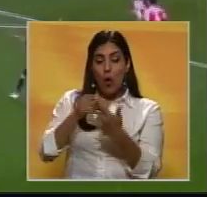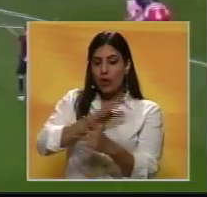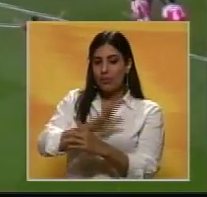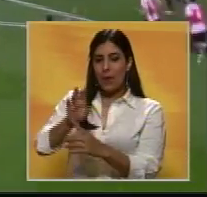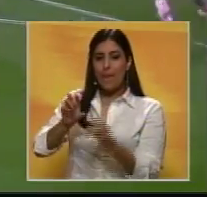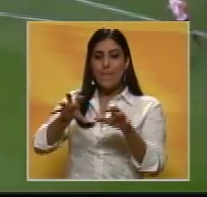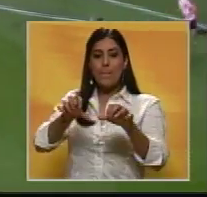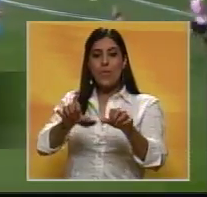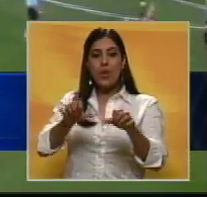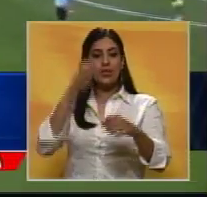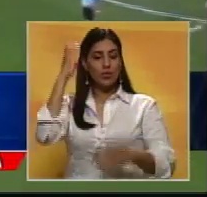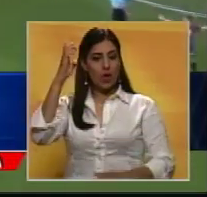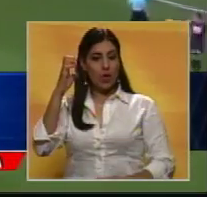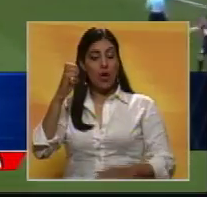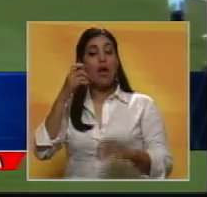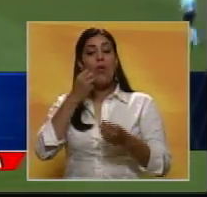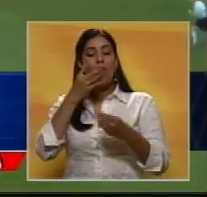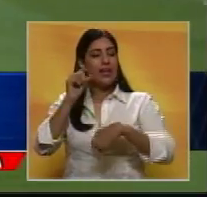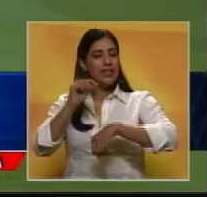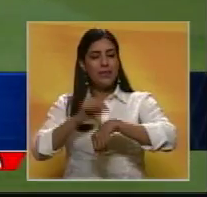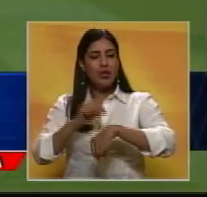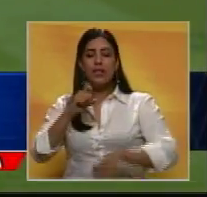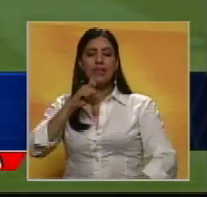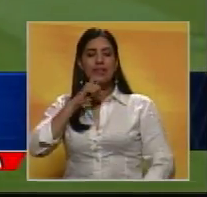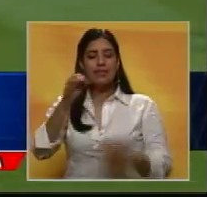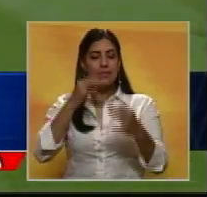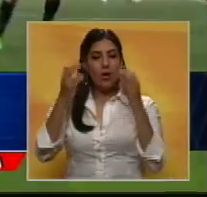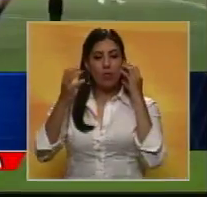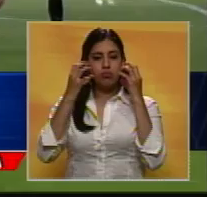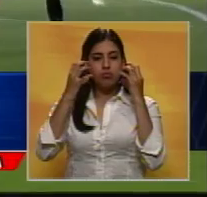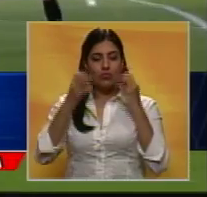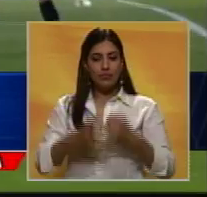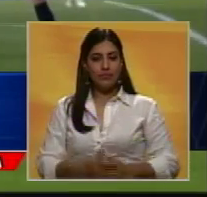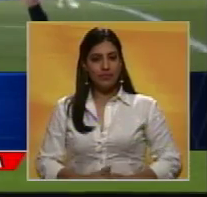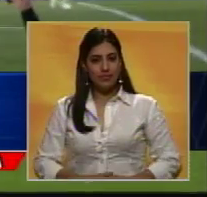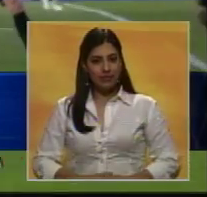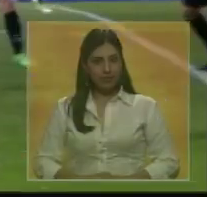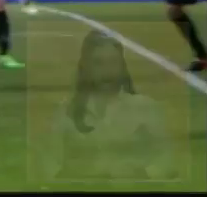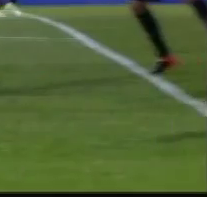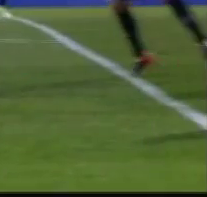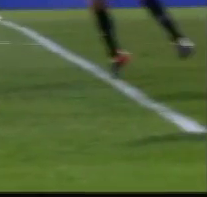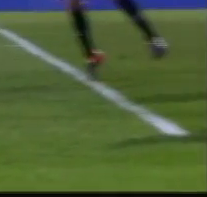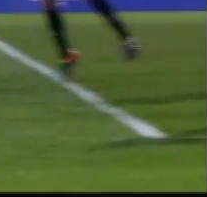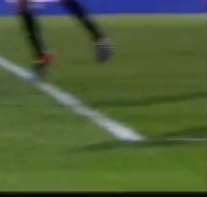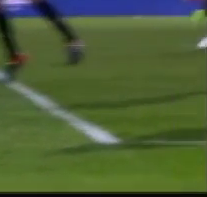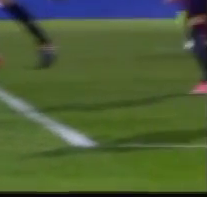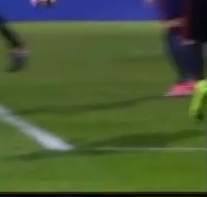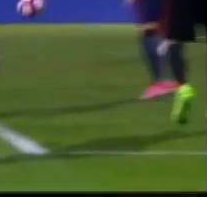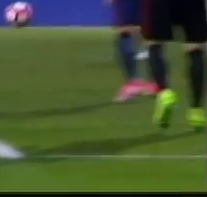mete en puestos europeos. Los detalles en tan solo minutos con Gregorio Rojas.